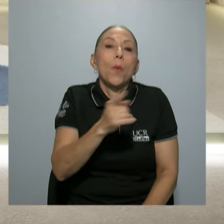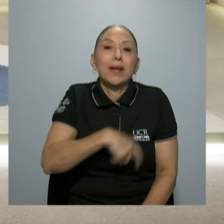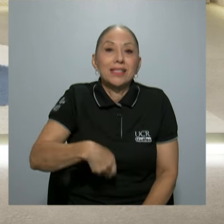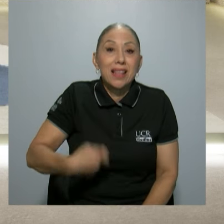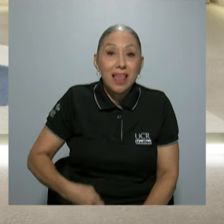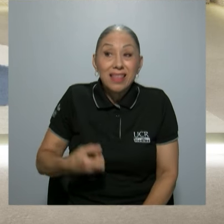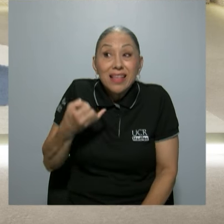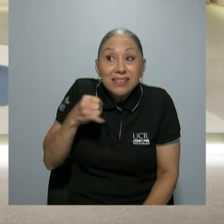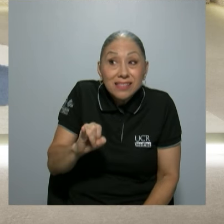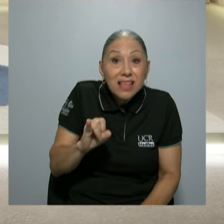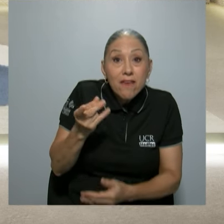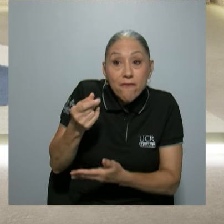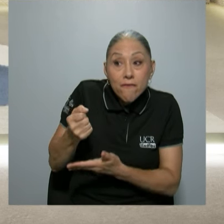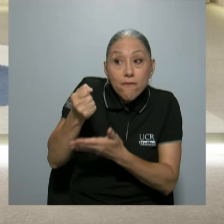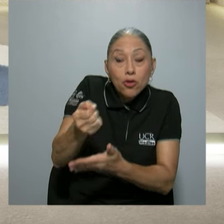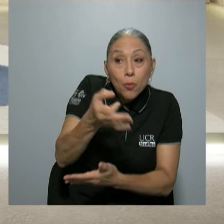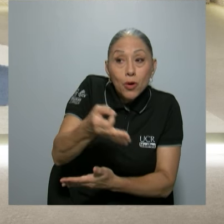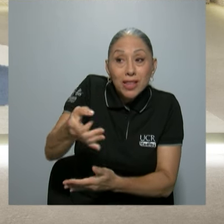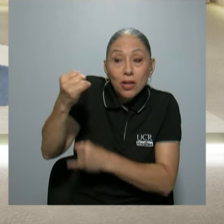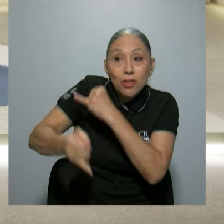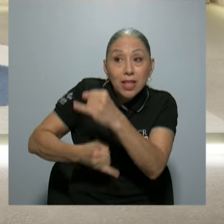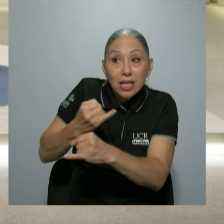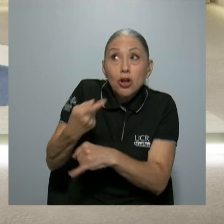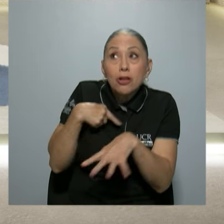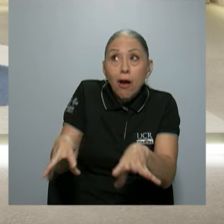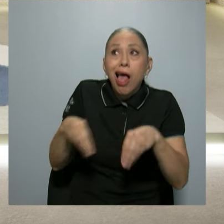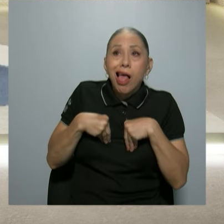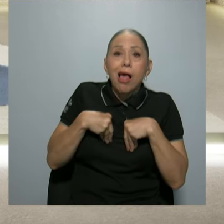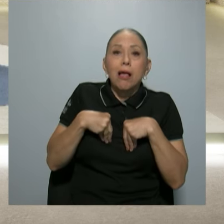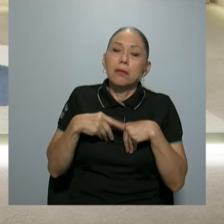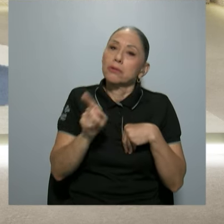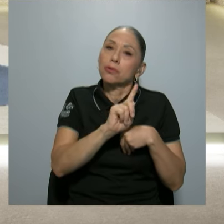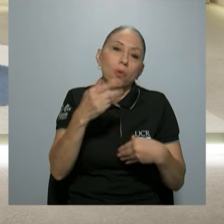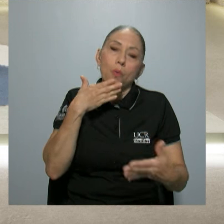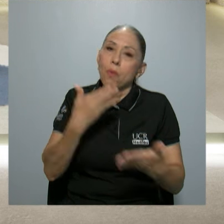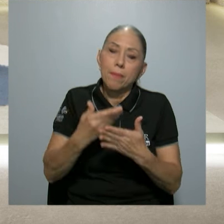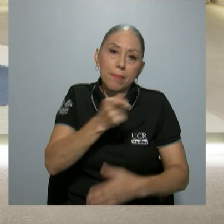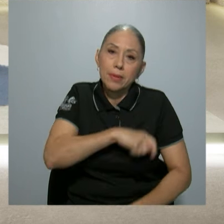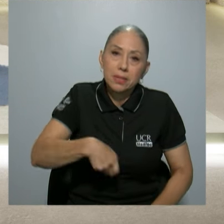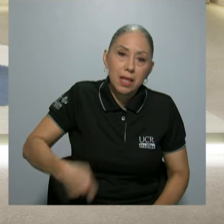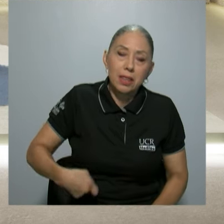Monetario Internacional, realmente no sería un buen presidente. Yo soy, sobre todo,